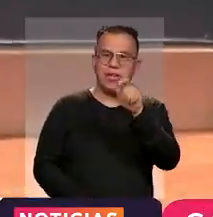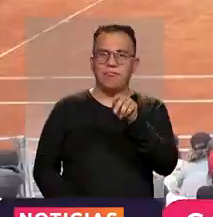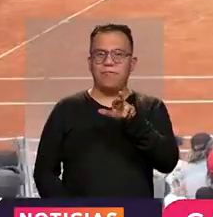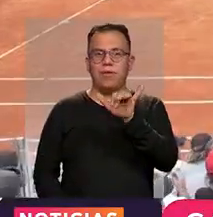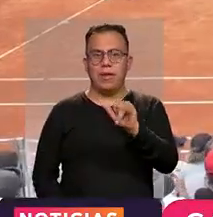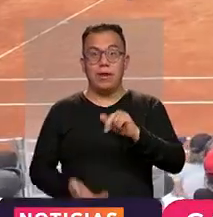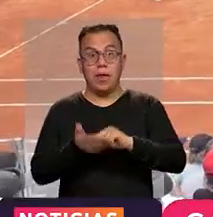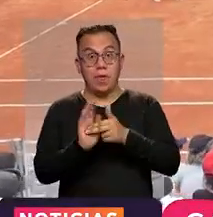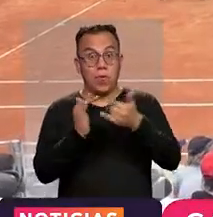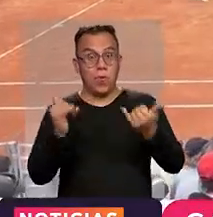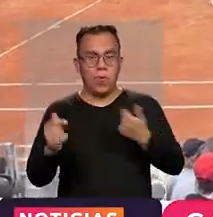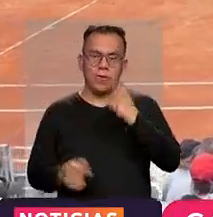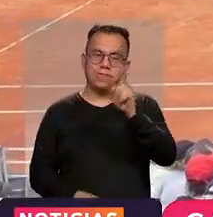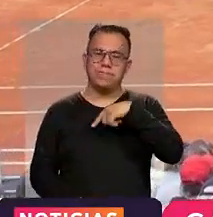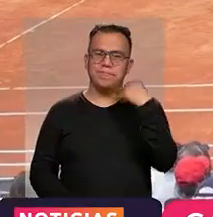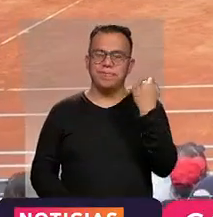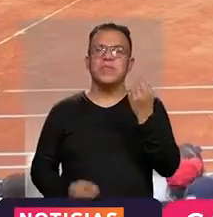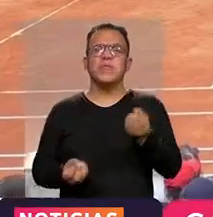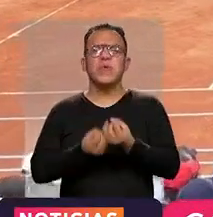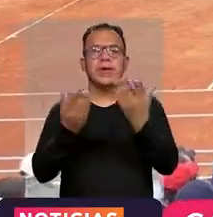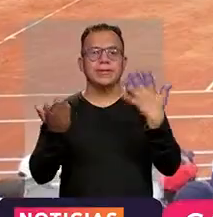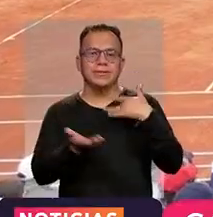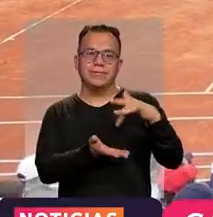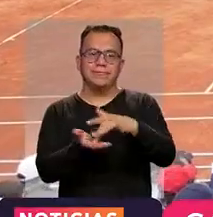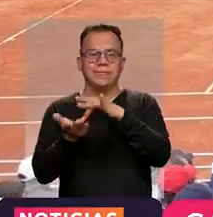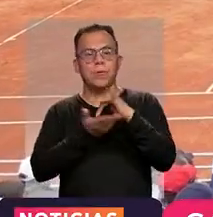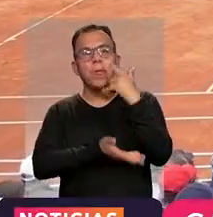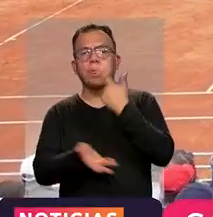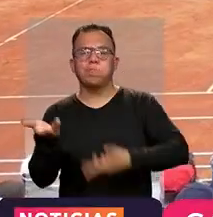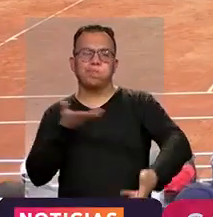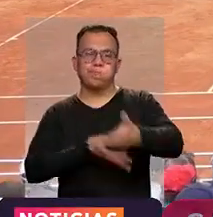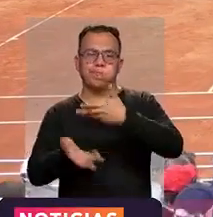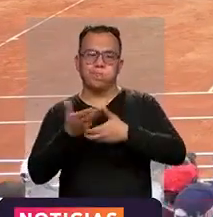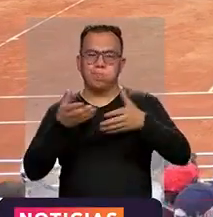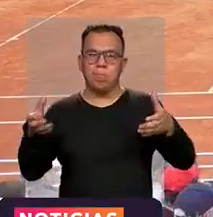pero los vencedores fueron los cientos de asistentes quienes compartieron de cerca con sus ídolos.